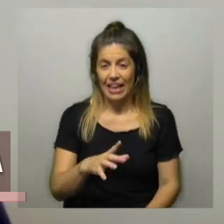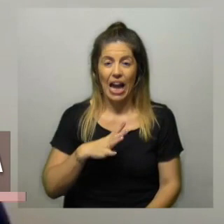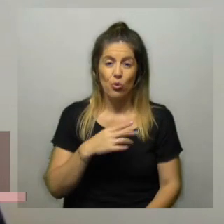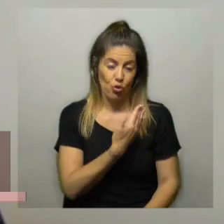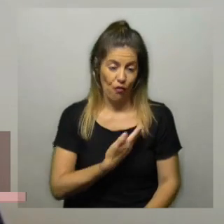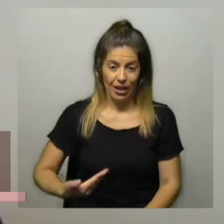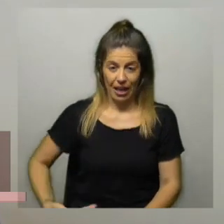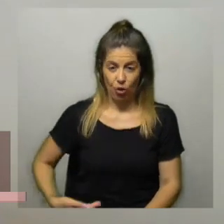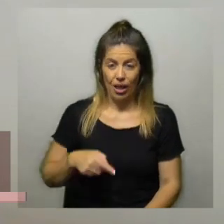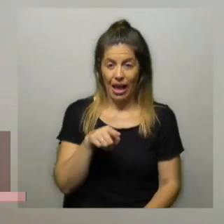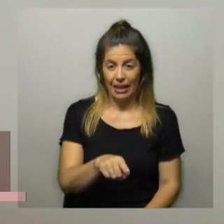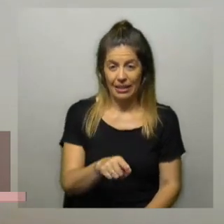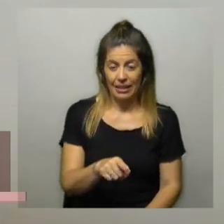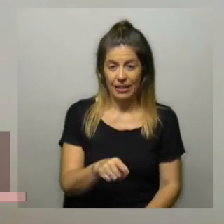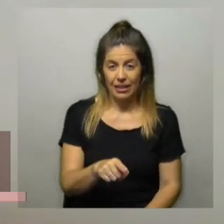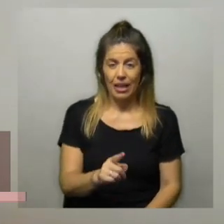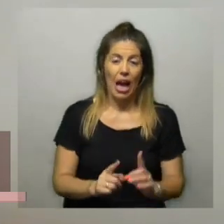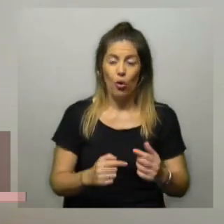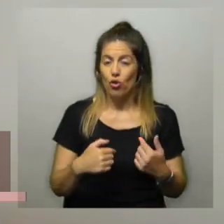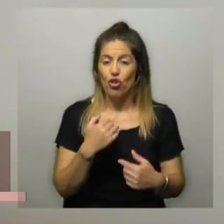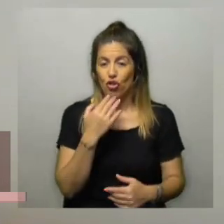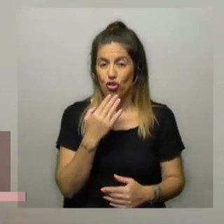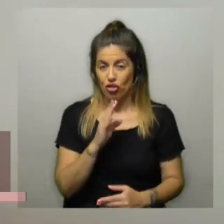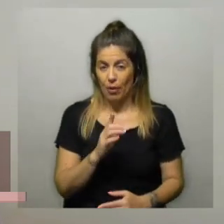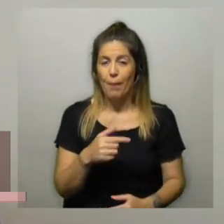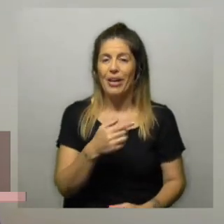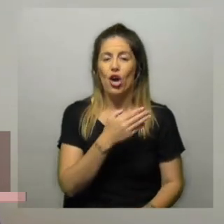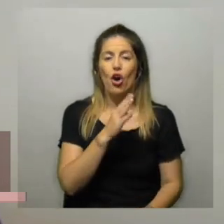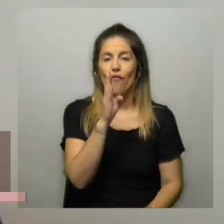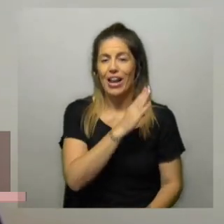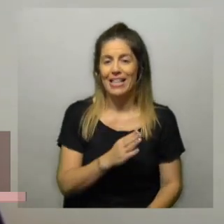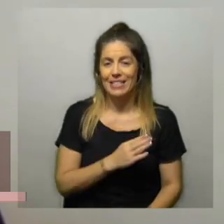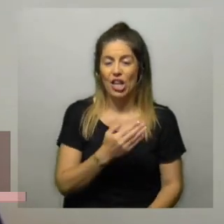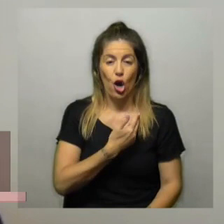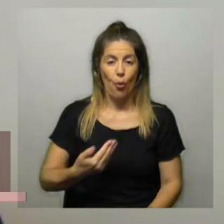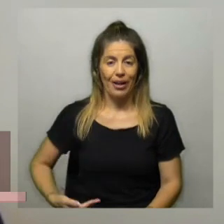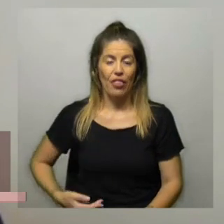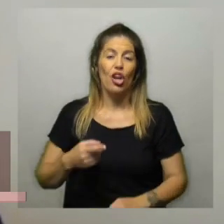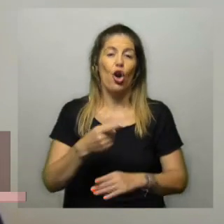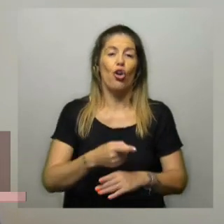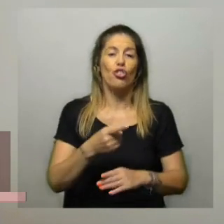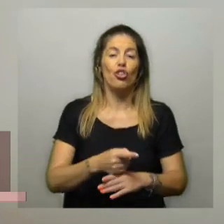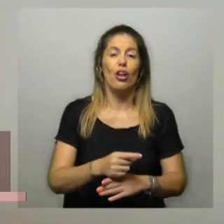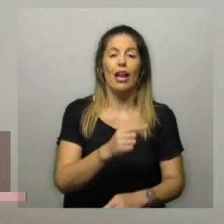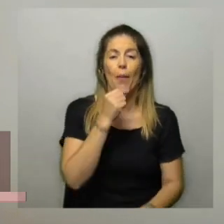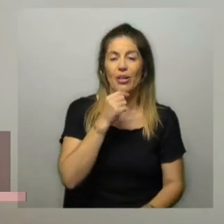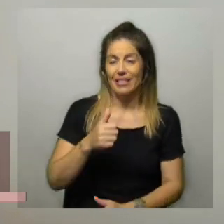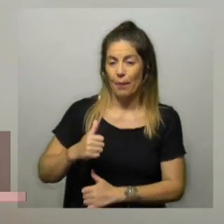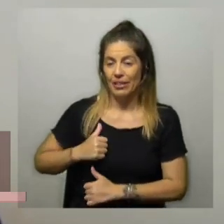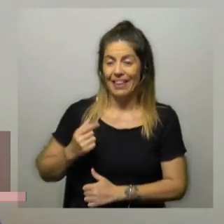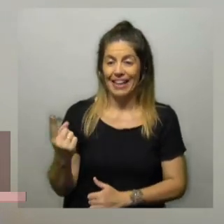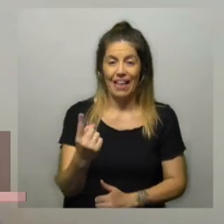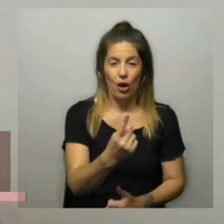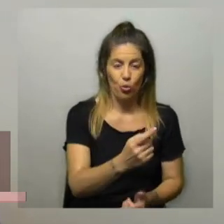Brasil, algunos no lo saben, pero Brasil, los gobernadores tienen el comando de la policía militar de sus respectivos